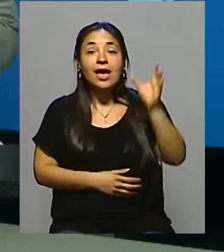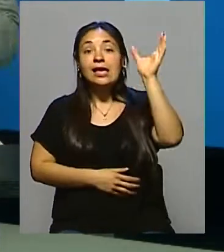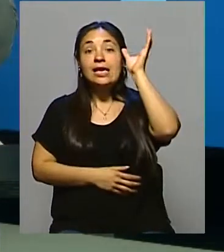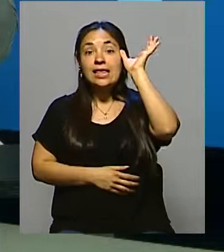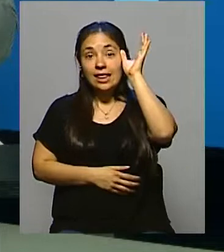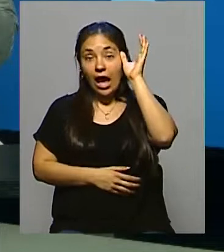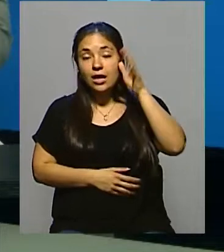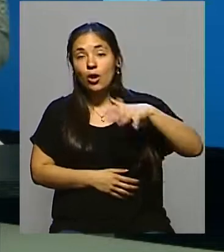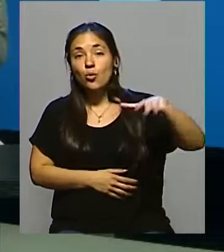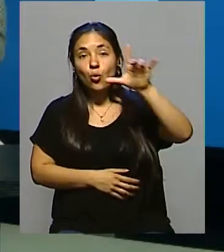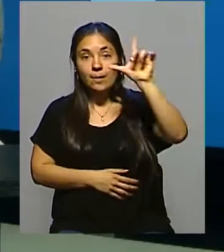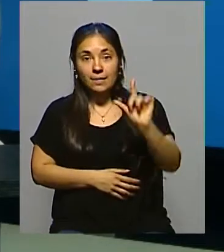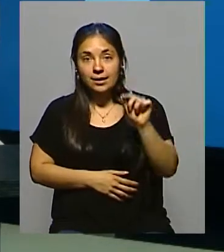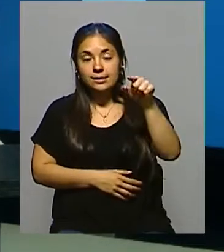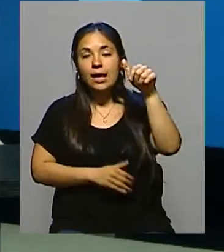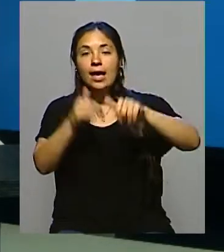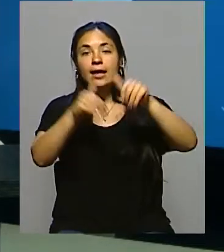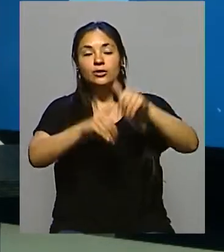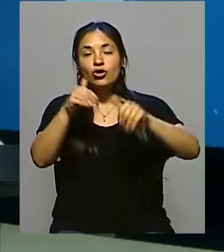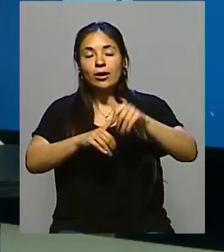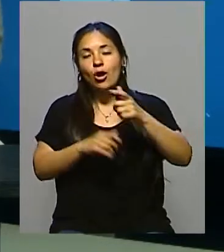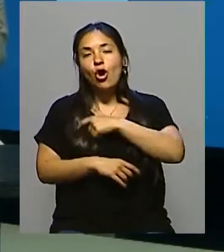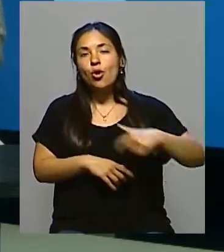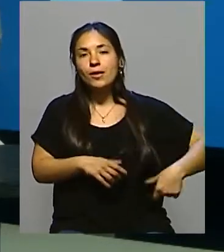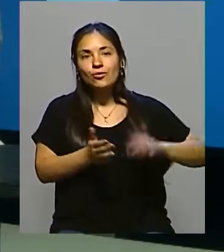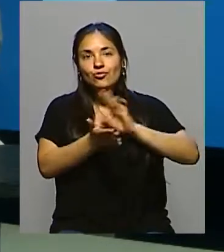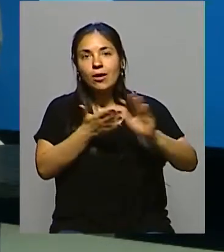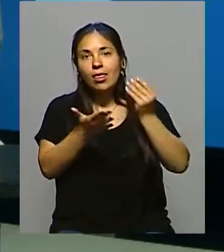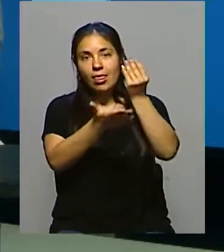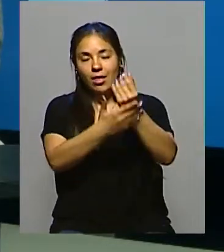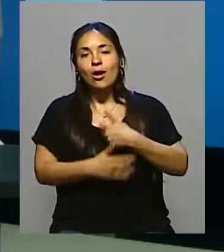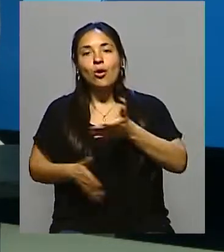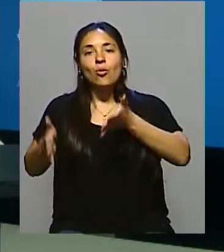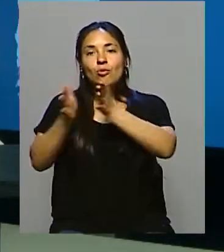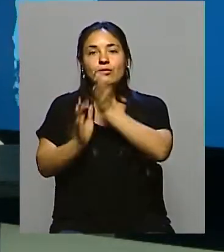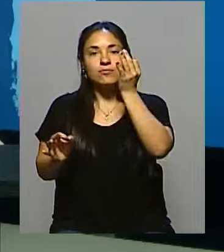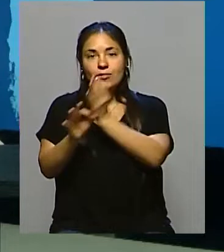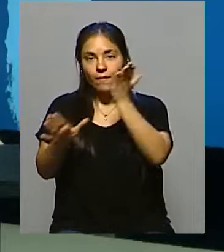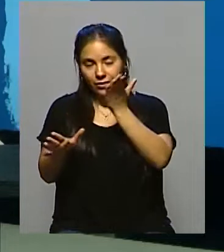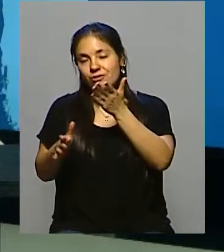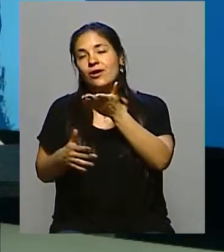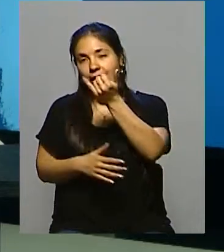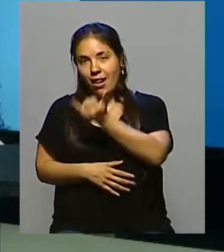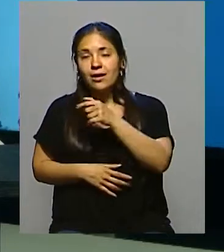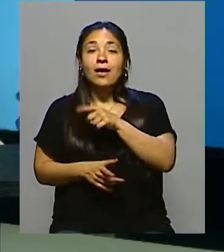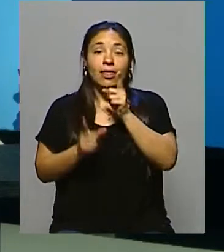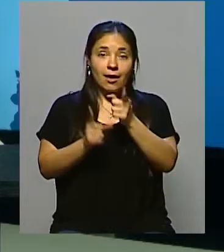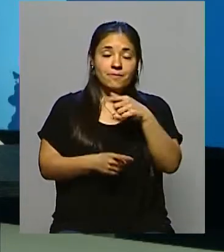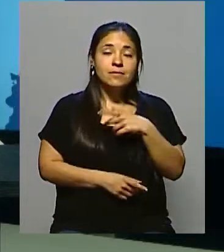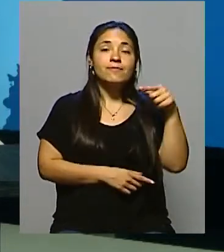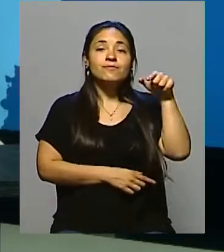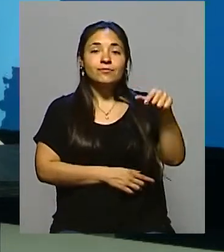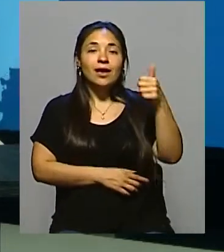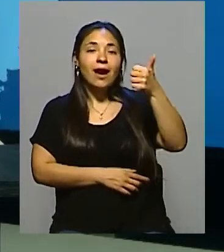las elecciones, de la formación del nuevo gobierno, y lo vamos a hacer con un especialista. Acá estamos con Anabela Villach, que es